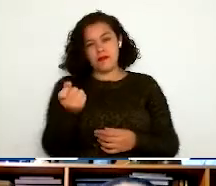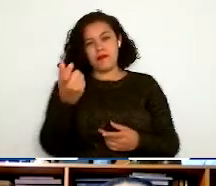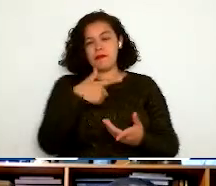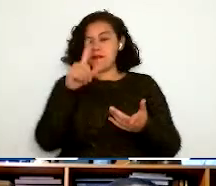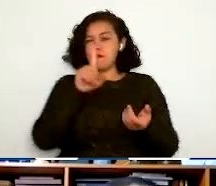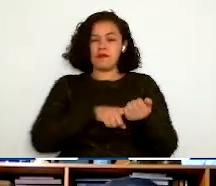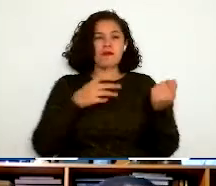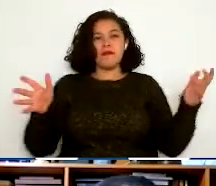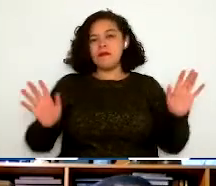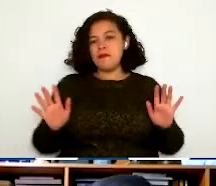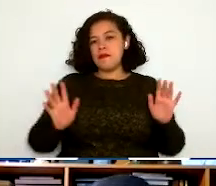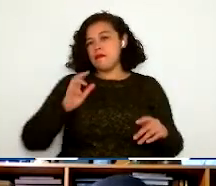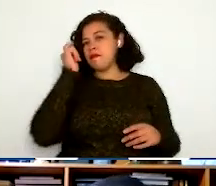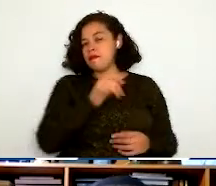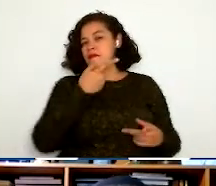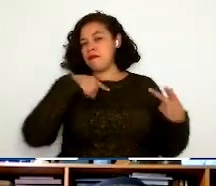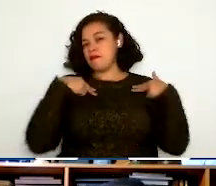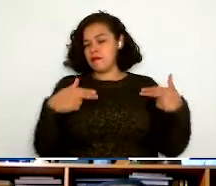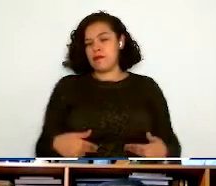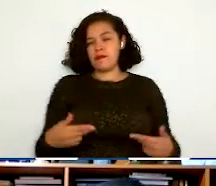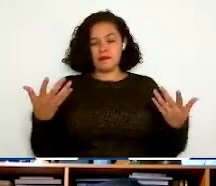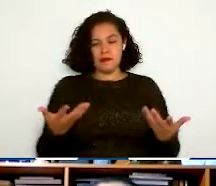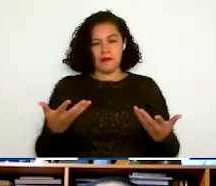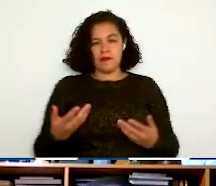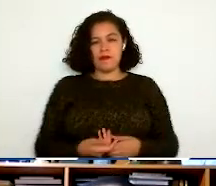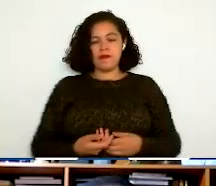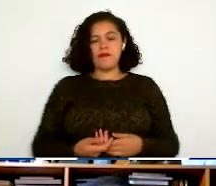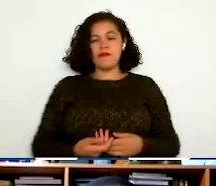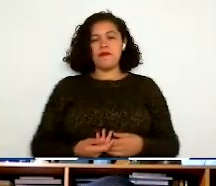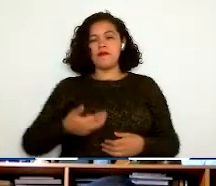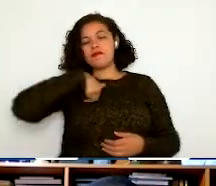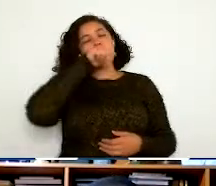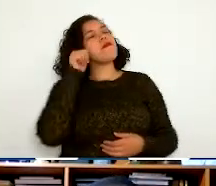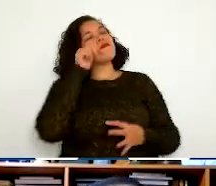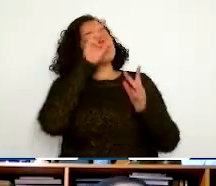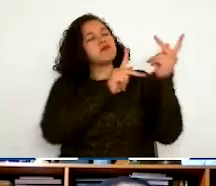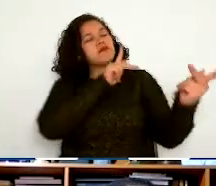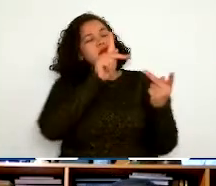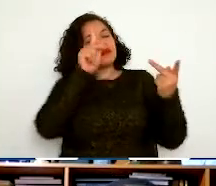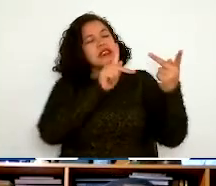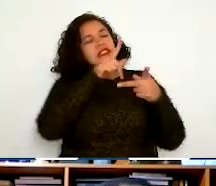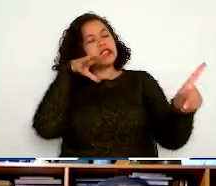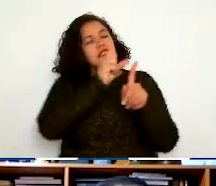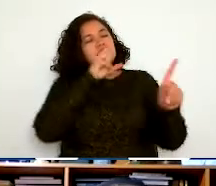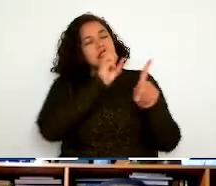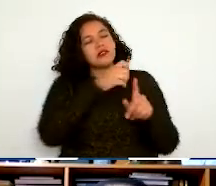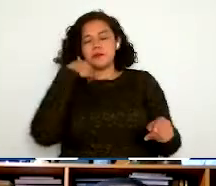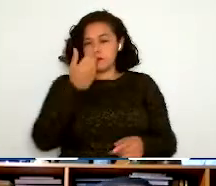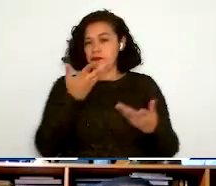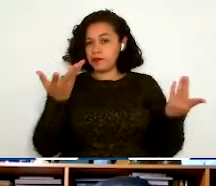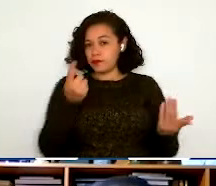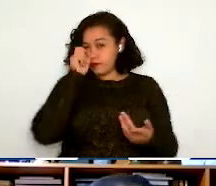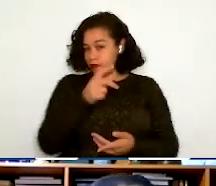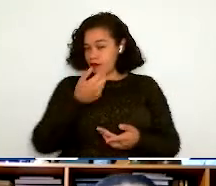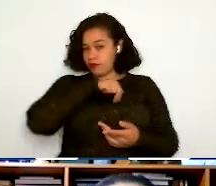a la misma esencia del ser humano. Todo el tiempo vamos a estar buscando esa excelencia. Y por lo tanto, pues en todas las